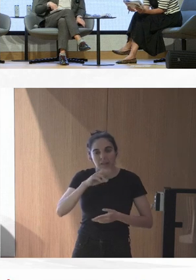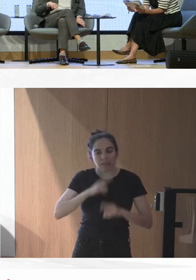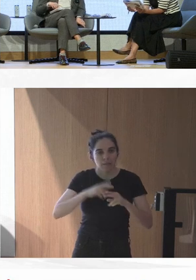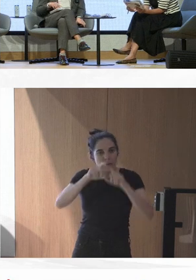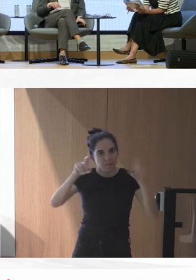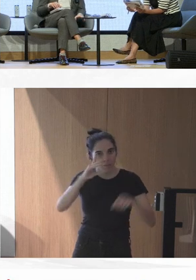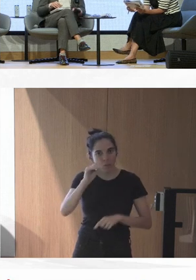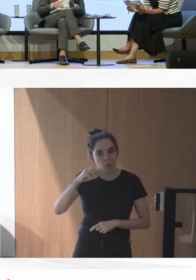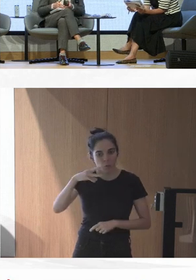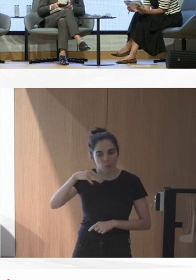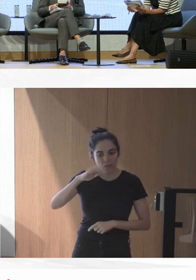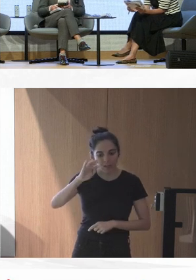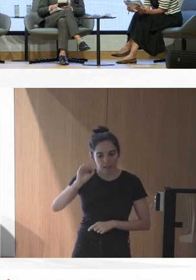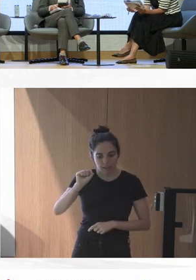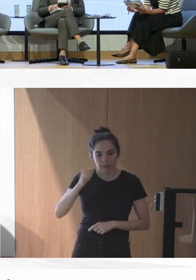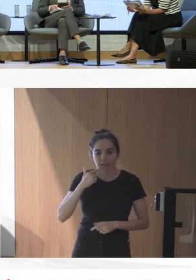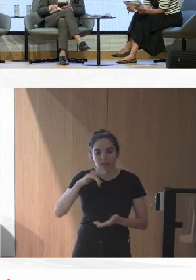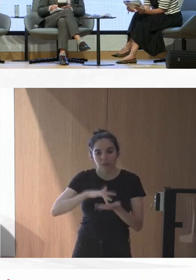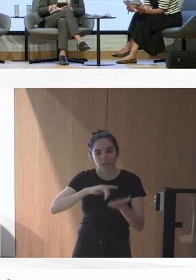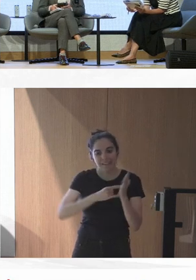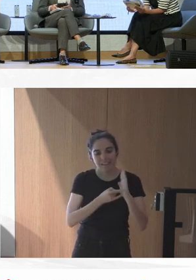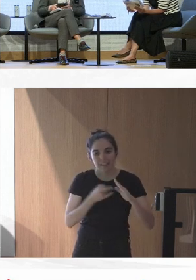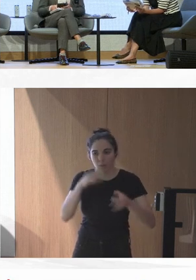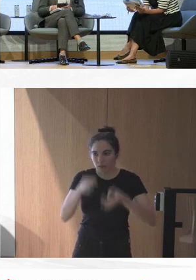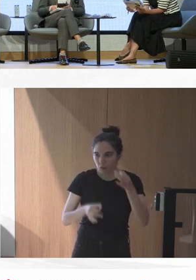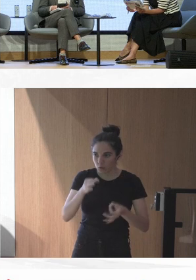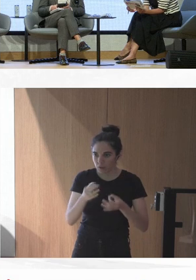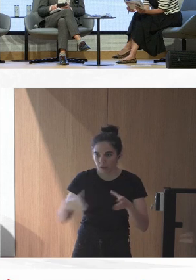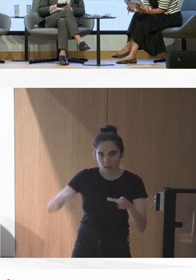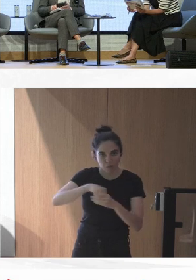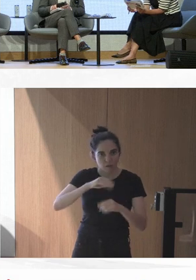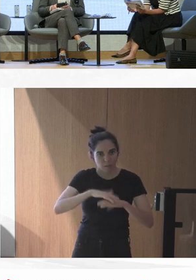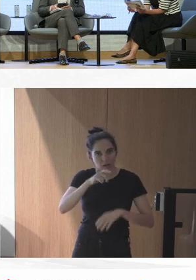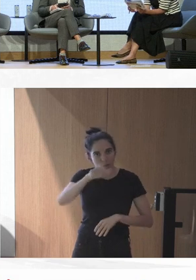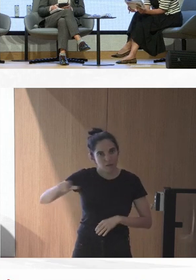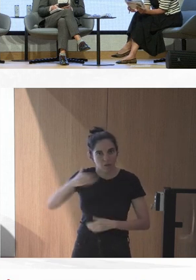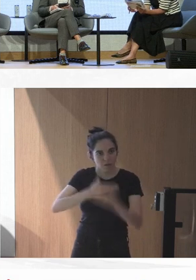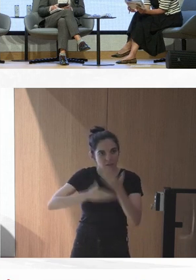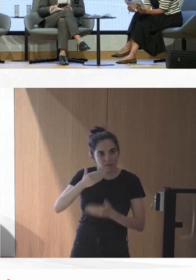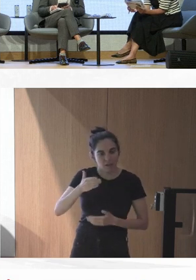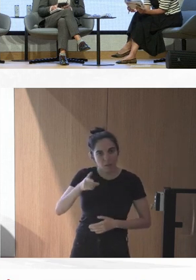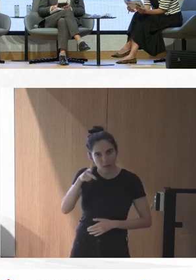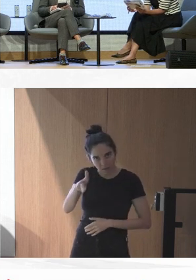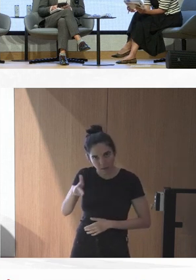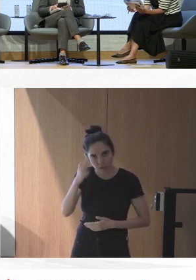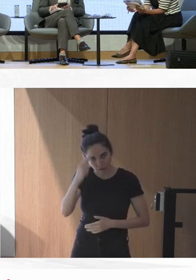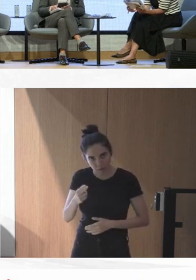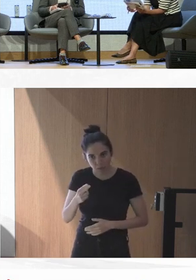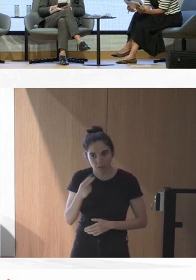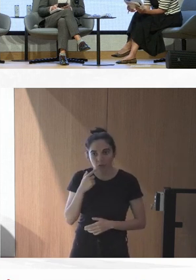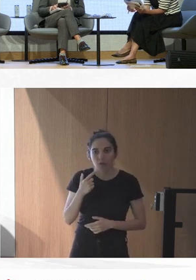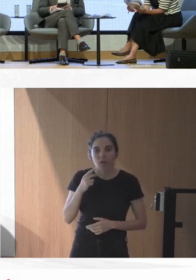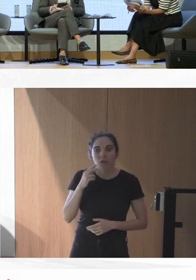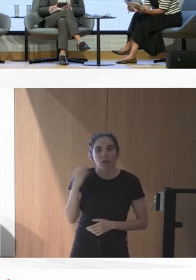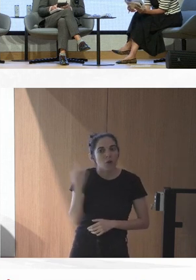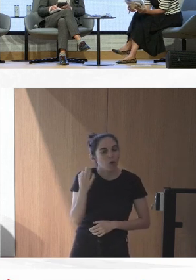un sistema de justicia inclusivo que respete los derechos de las personas con discapacidades, en concreto reconociendo su capacidad jurídica